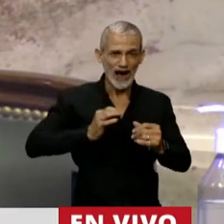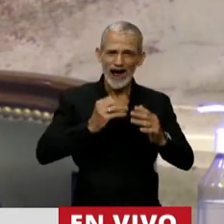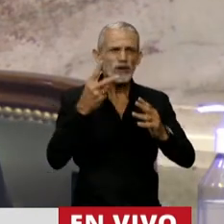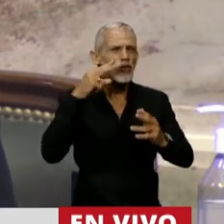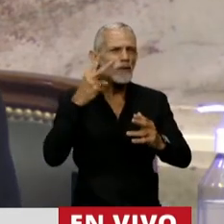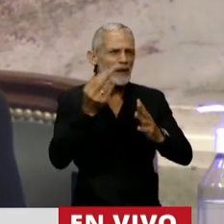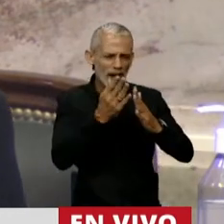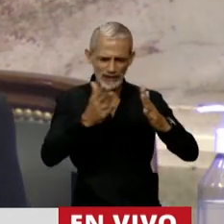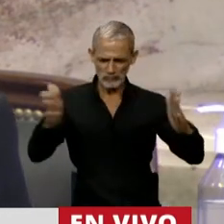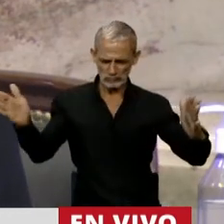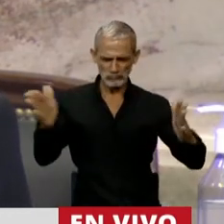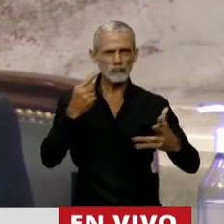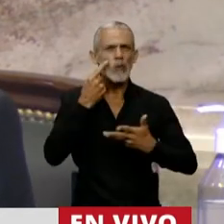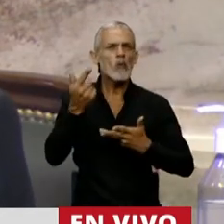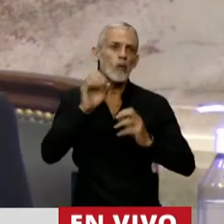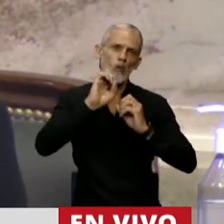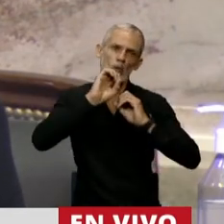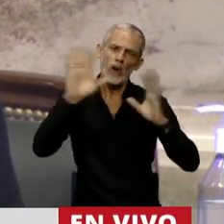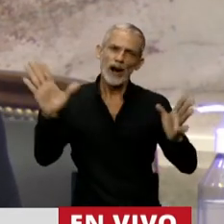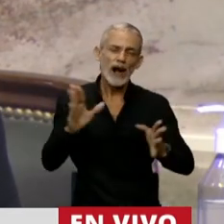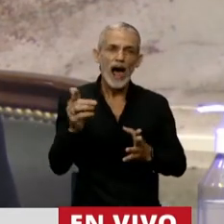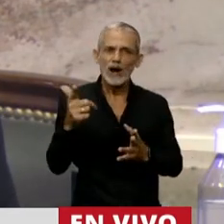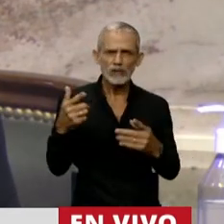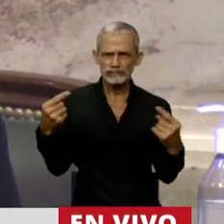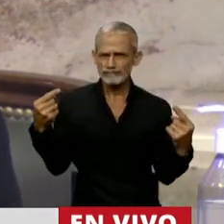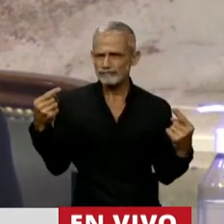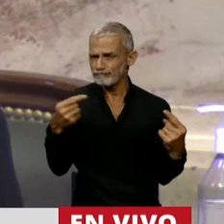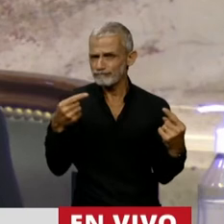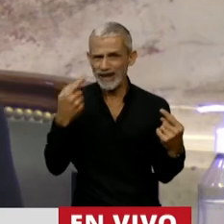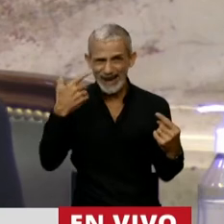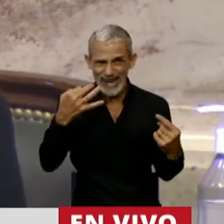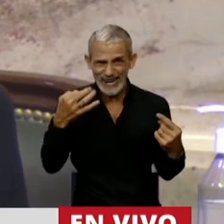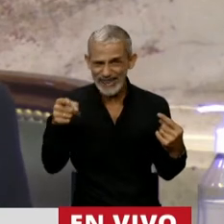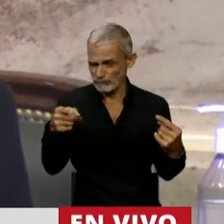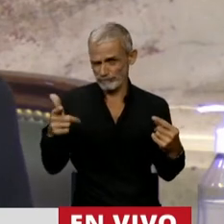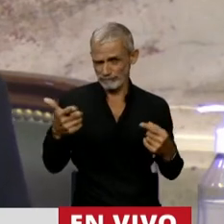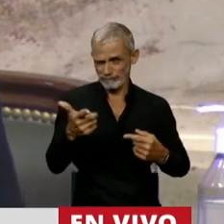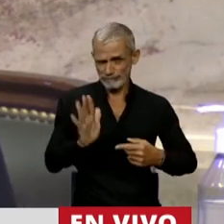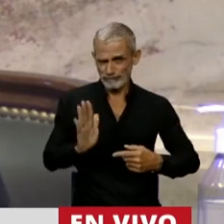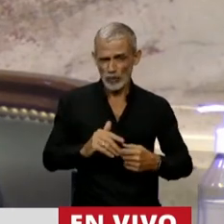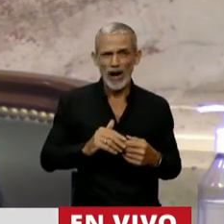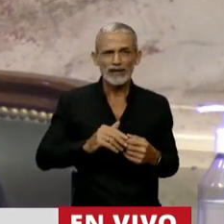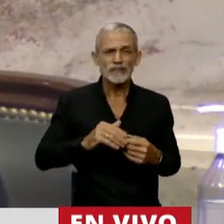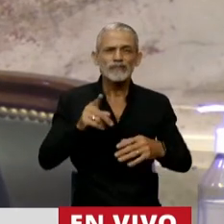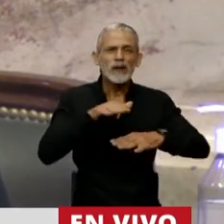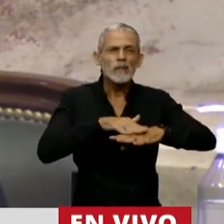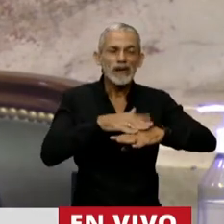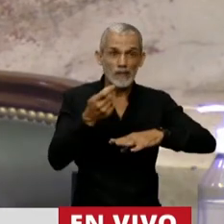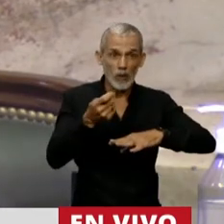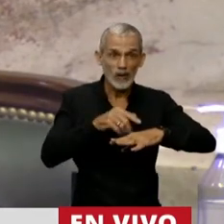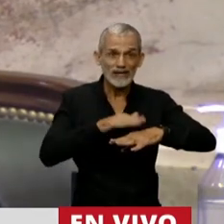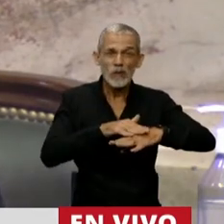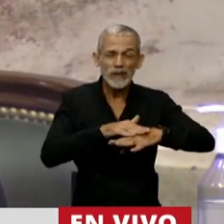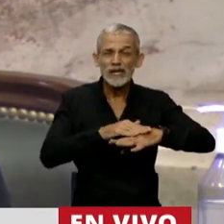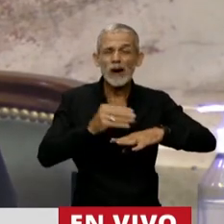atrás, y se ven reflejados hoy, que no tienen absolutamente nada que ver con la realidad. Los de la mínima